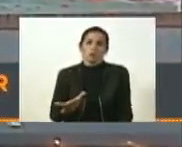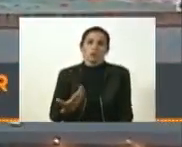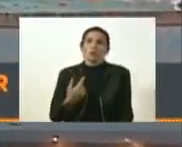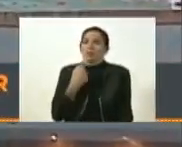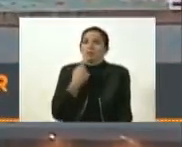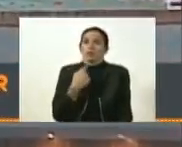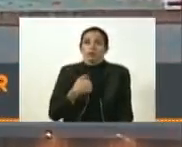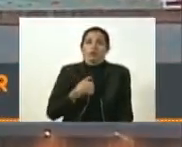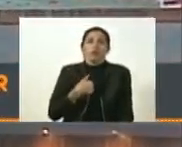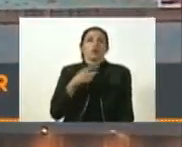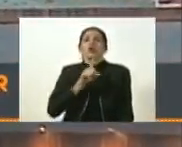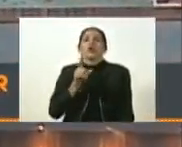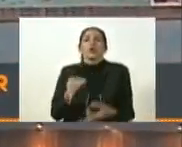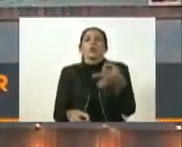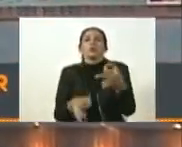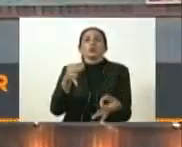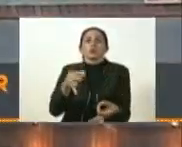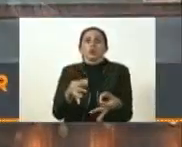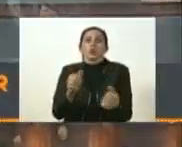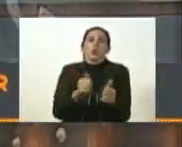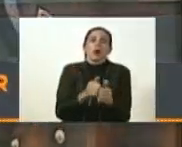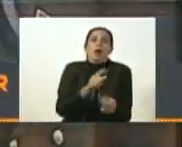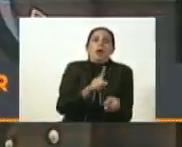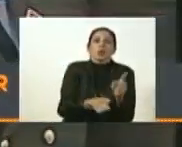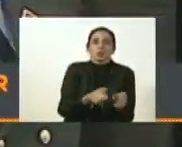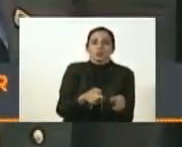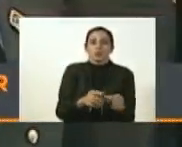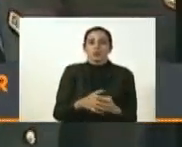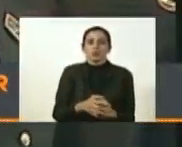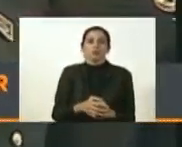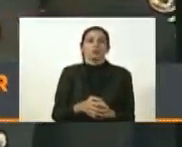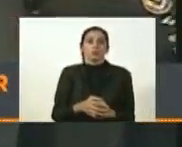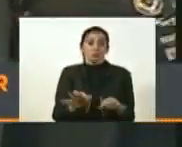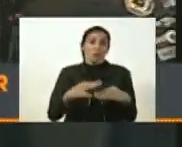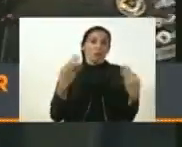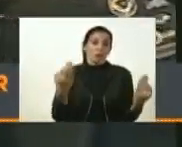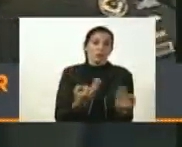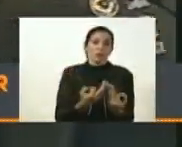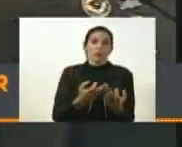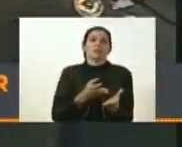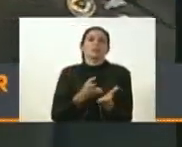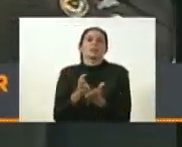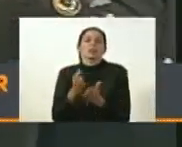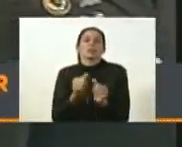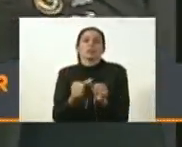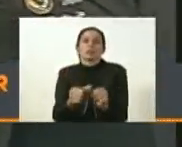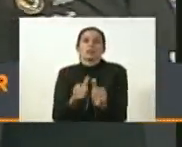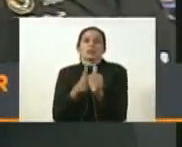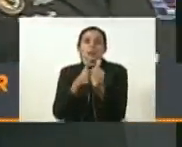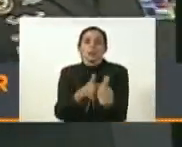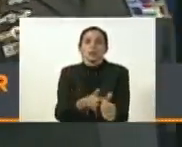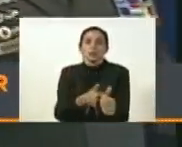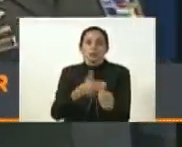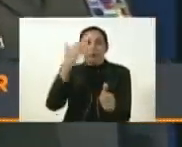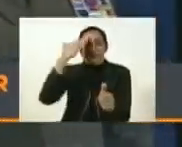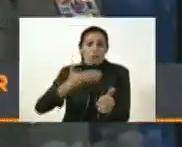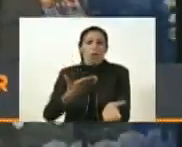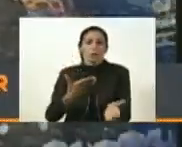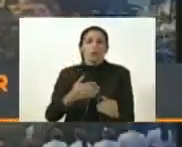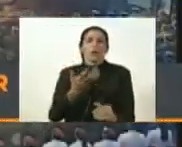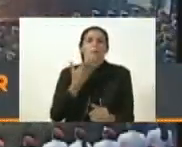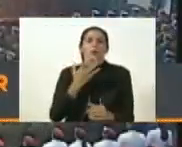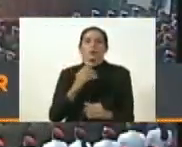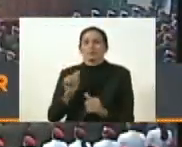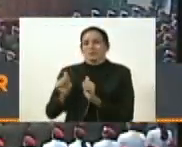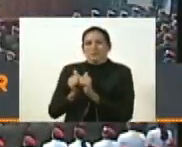sido injusto para con alguno de ellos, que seguían la carrera militar. Por ejemplo, mi primer edecán, Diego Ibarra, que